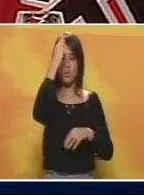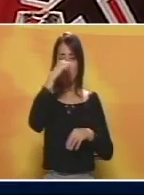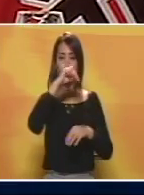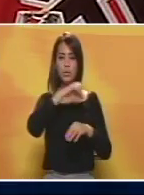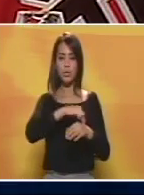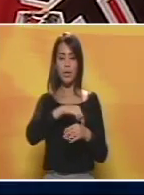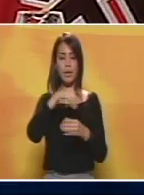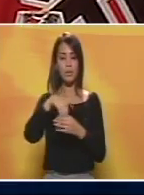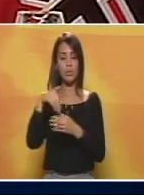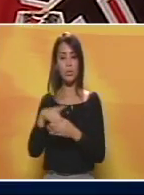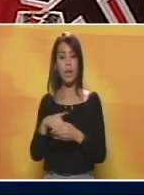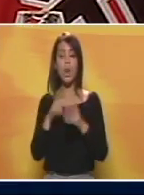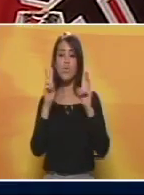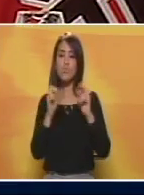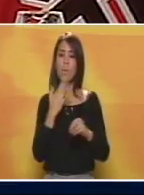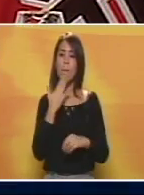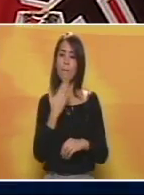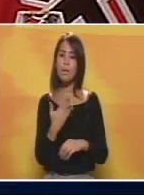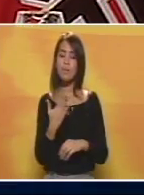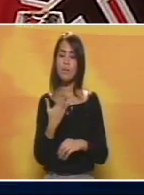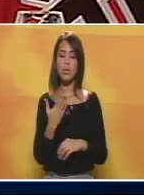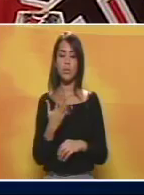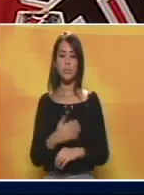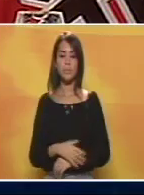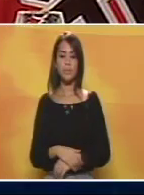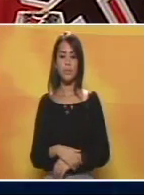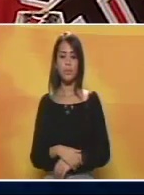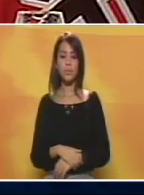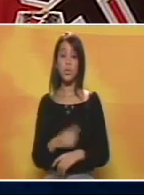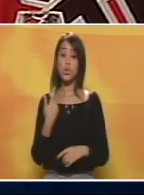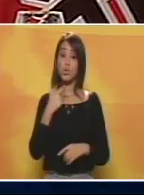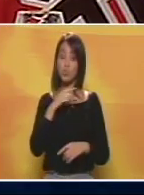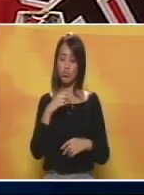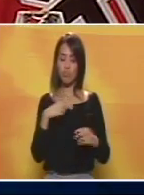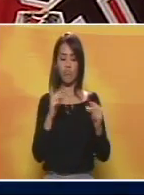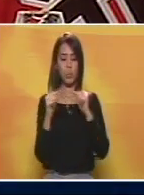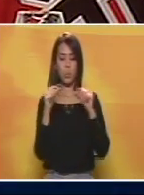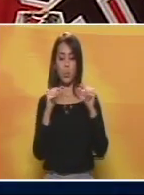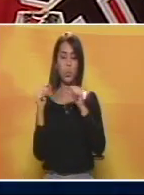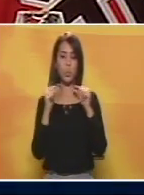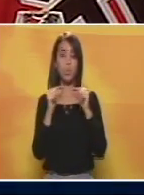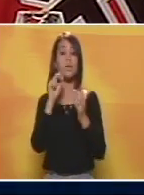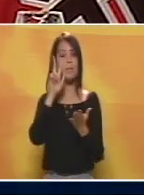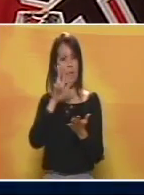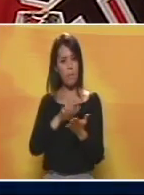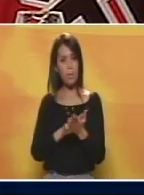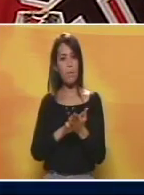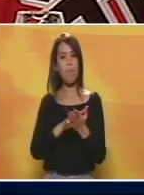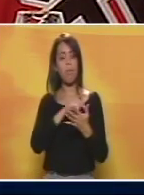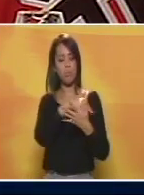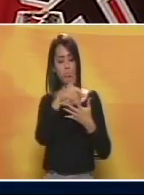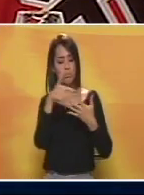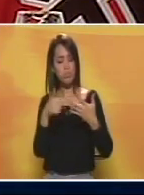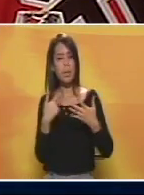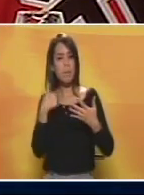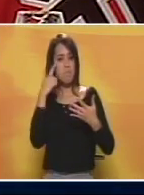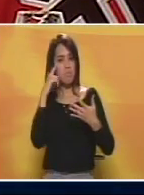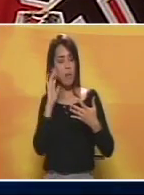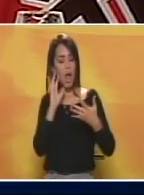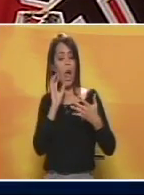nuevas solicitudes, las cuales nosotros discutimos y aprobamos todas aquellas que